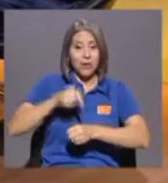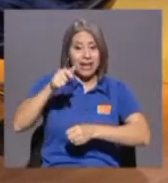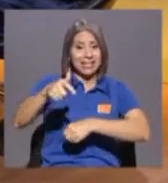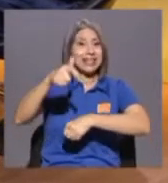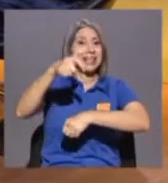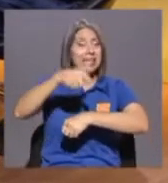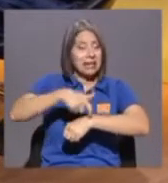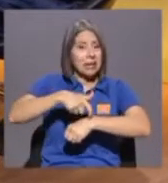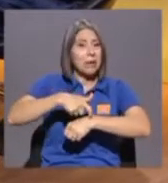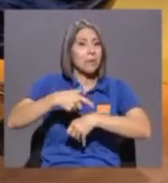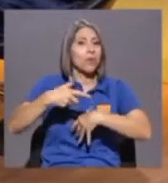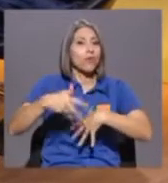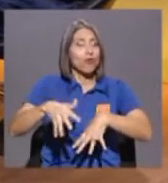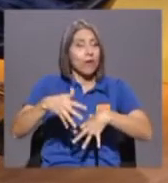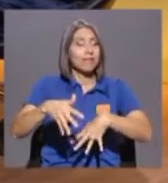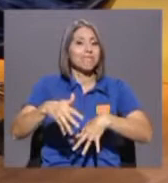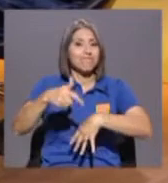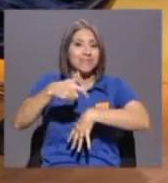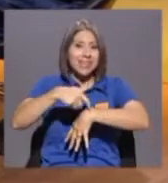teñidos por